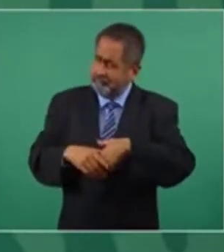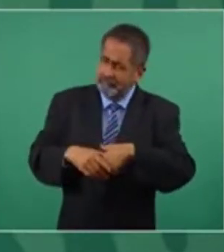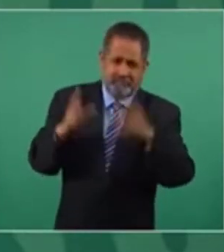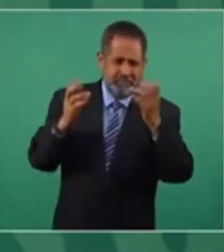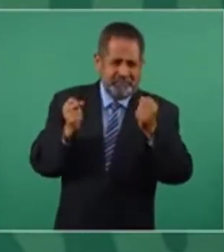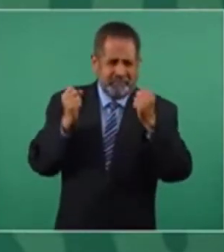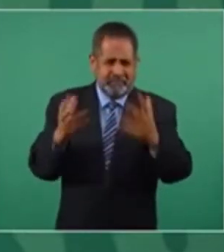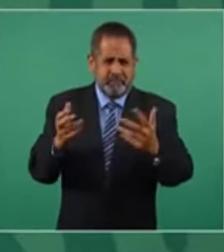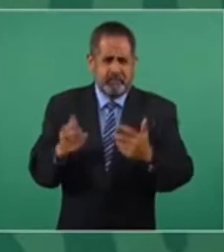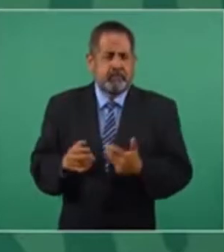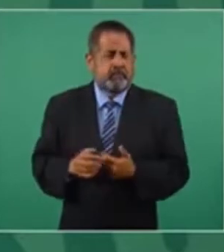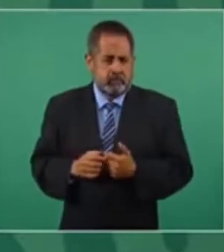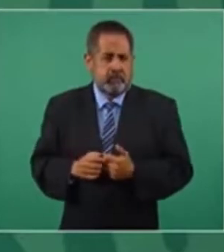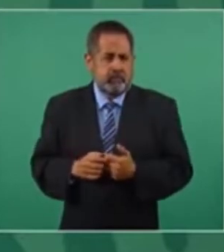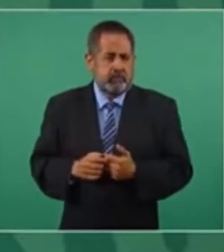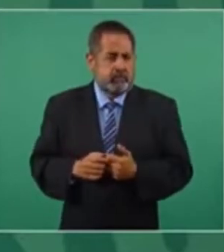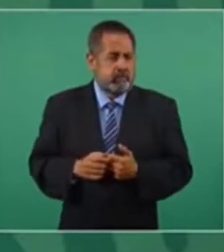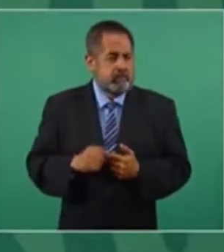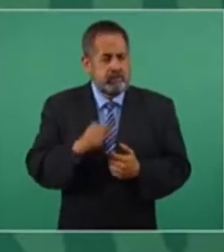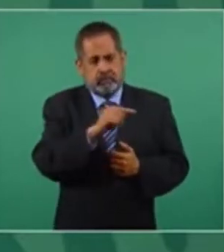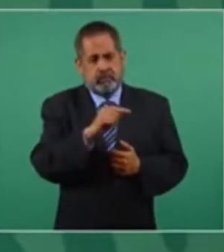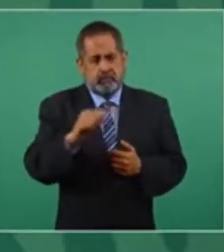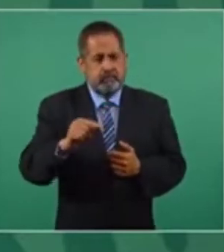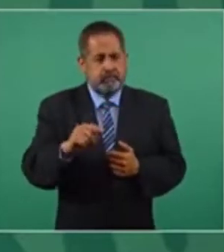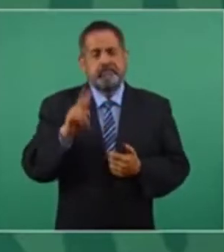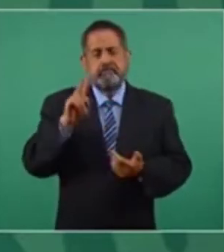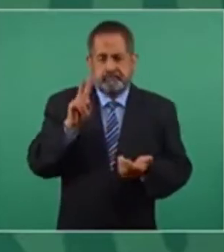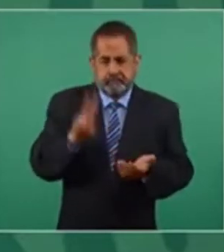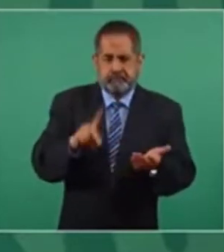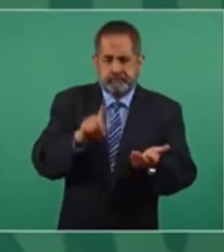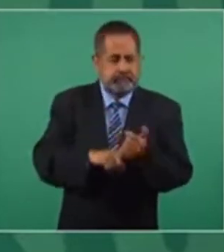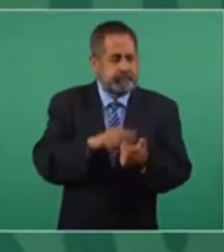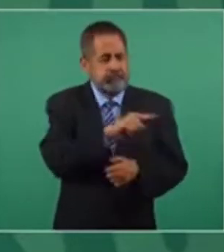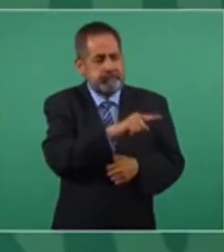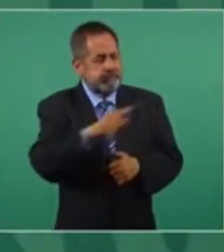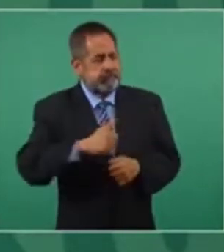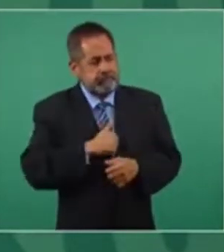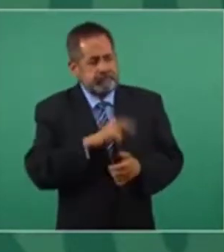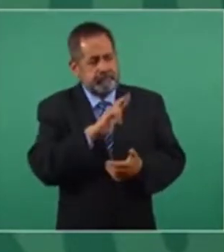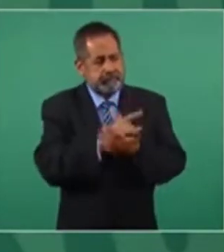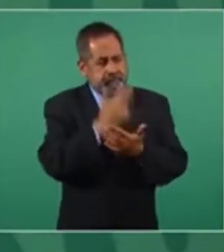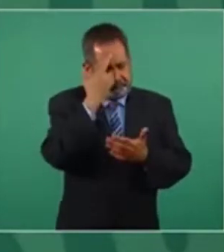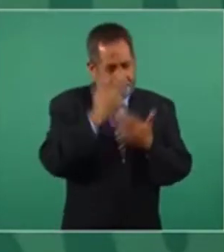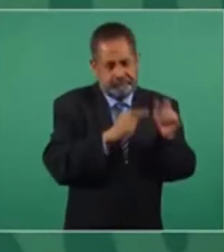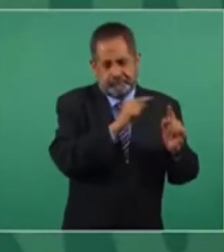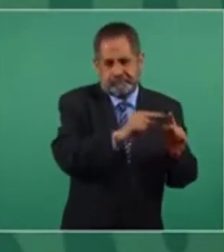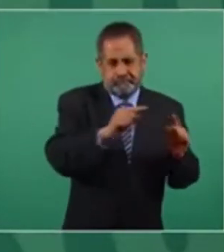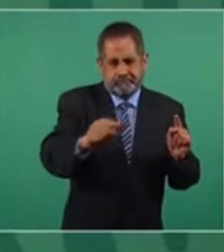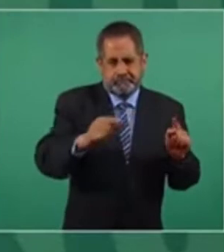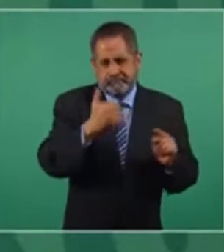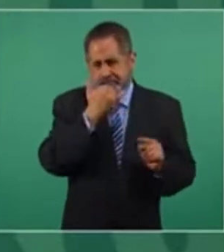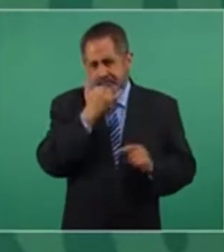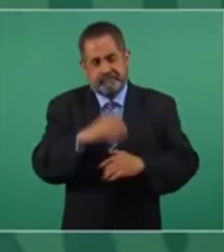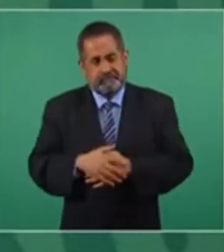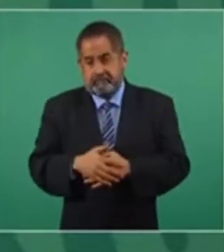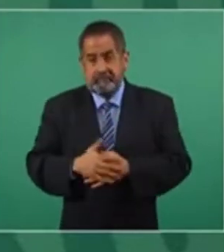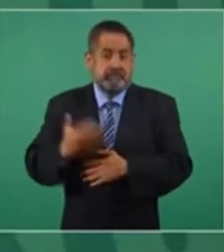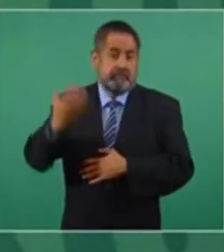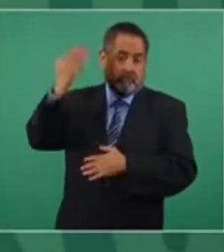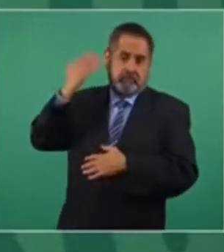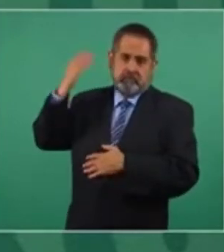aún con los hechos lamentables de violencia, no es lo mismo que lo que pasaba